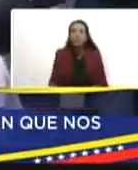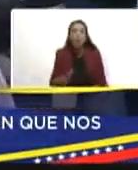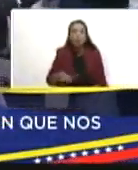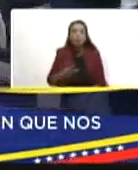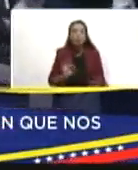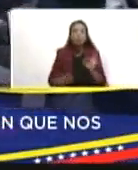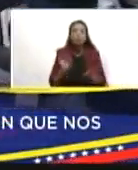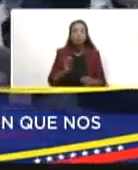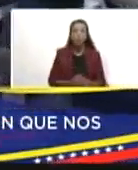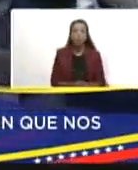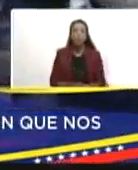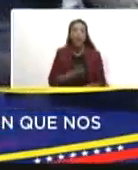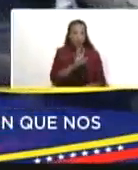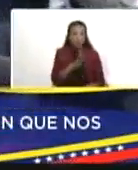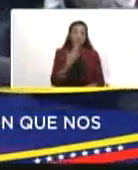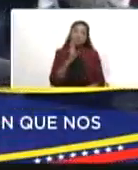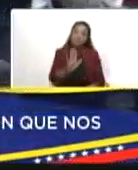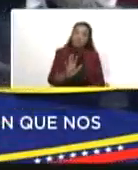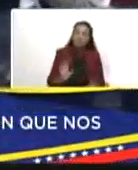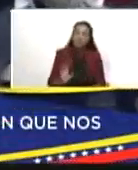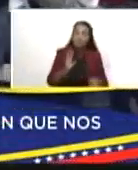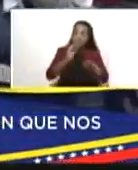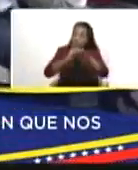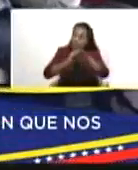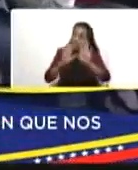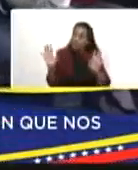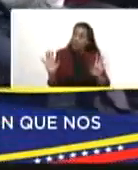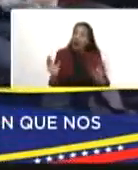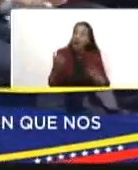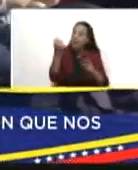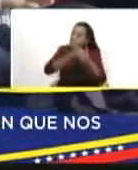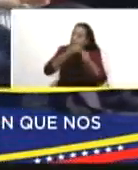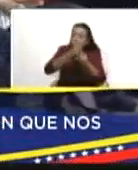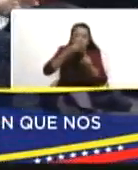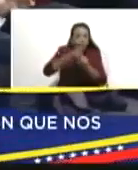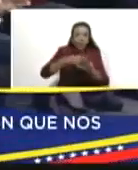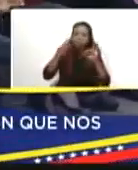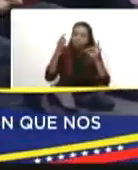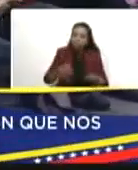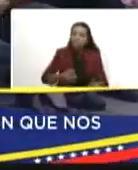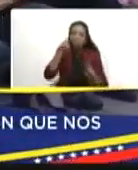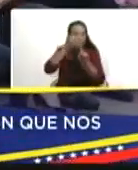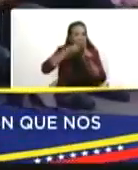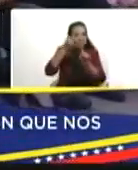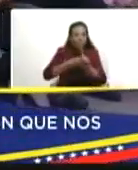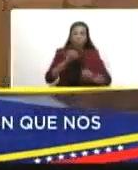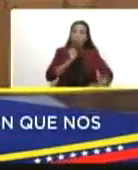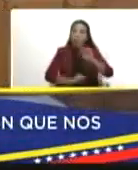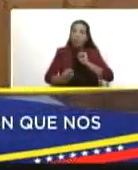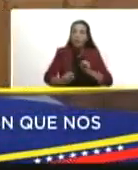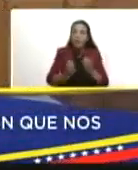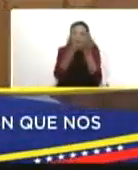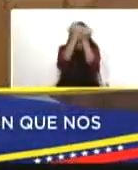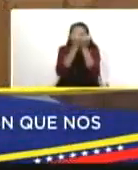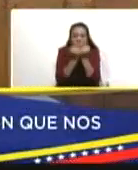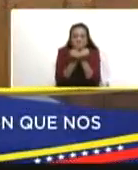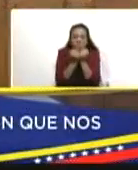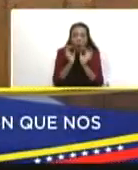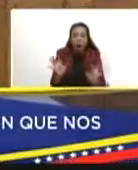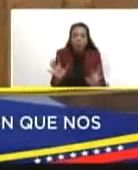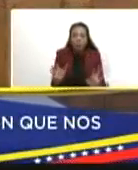estén así que a la batalla contra conspiradores y